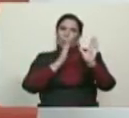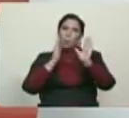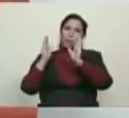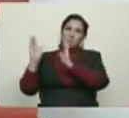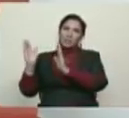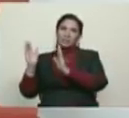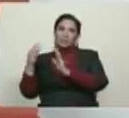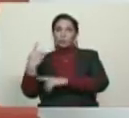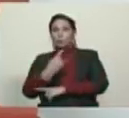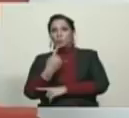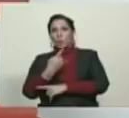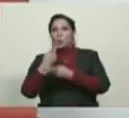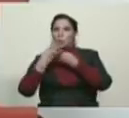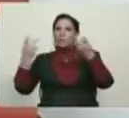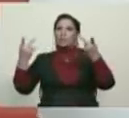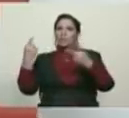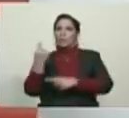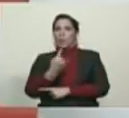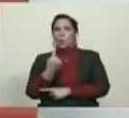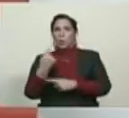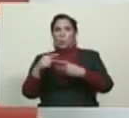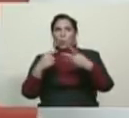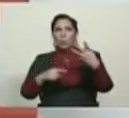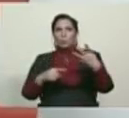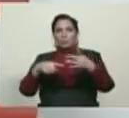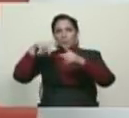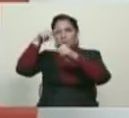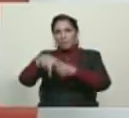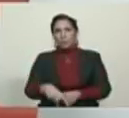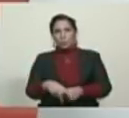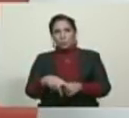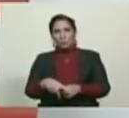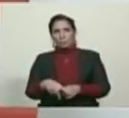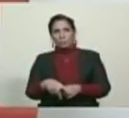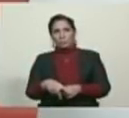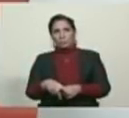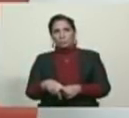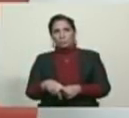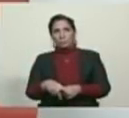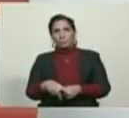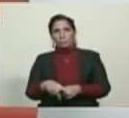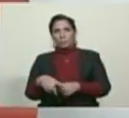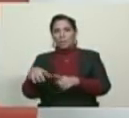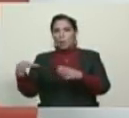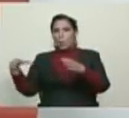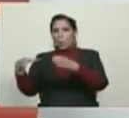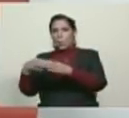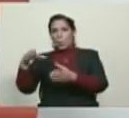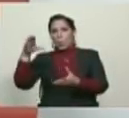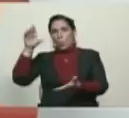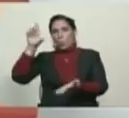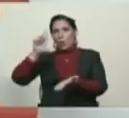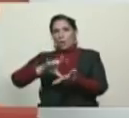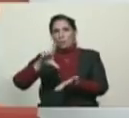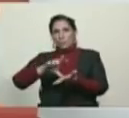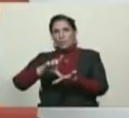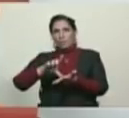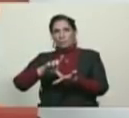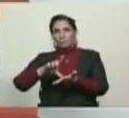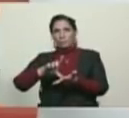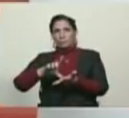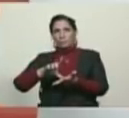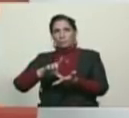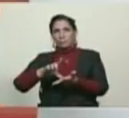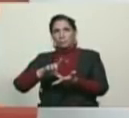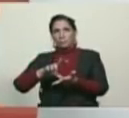solo decreta una cosa, la derrota del cartel de Lima, la inexistencia